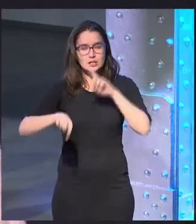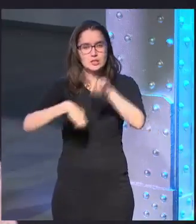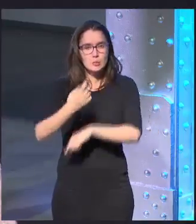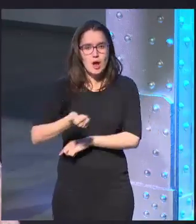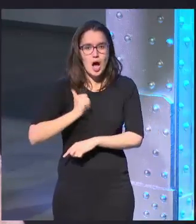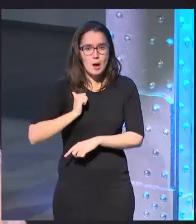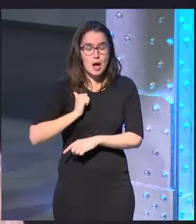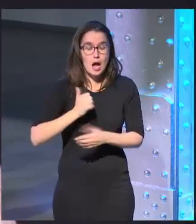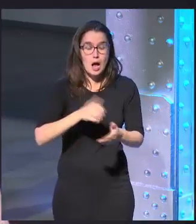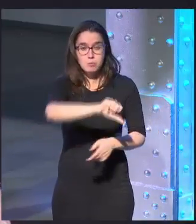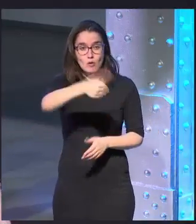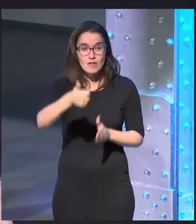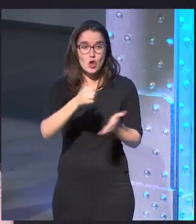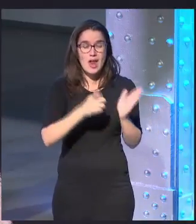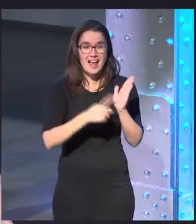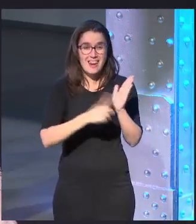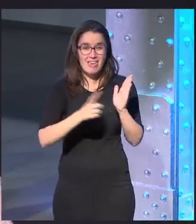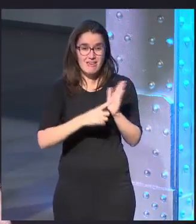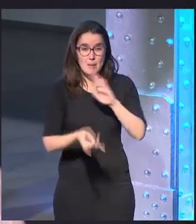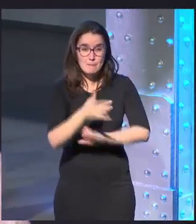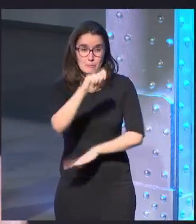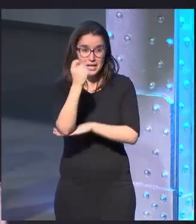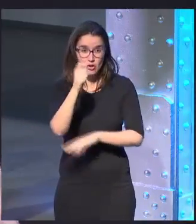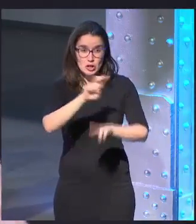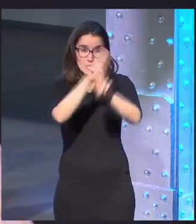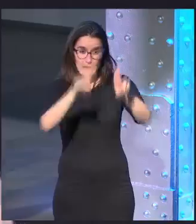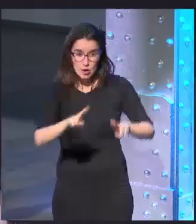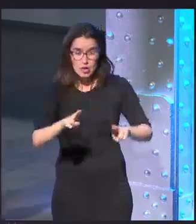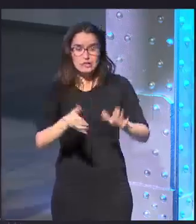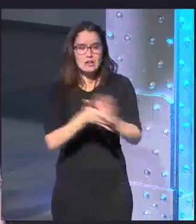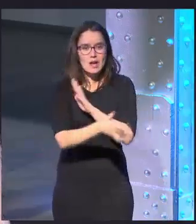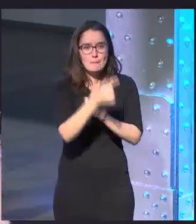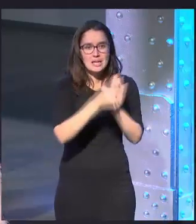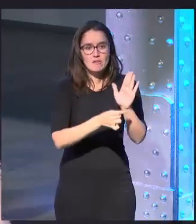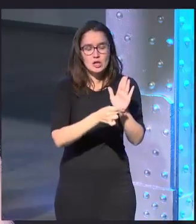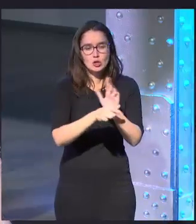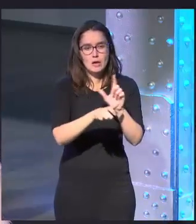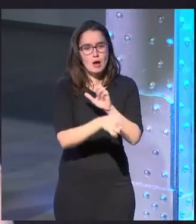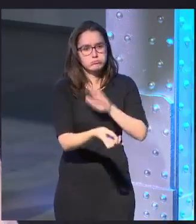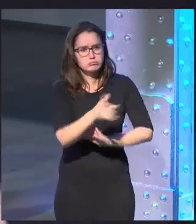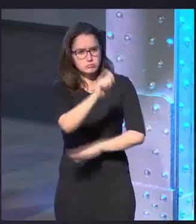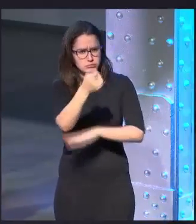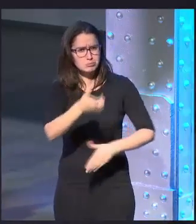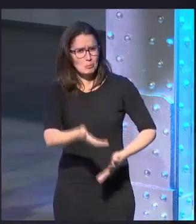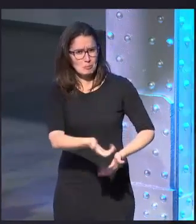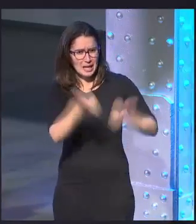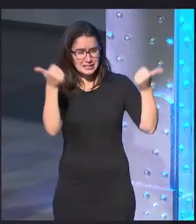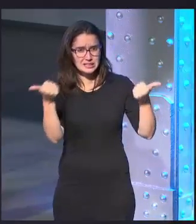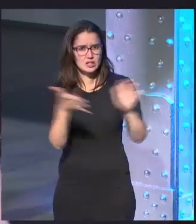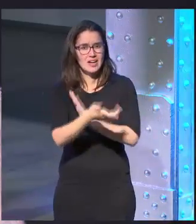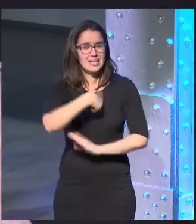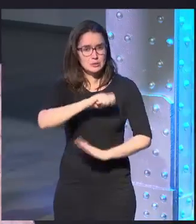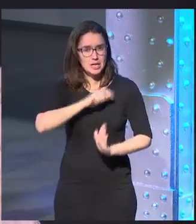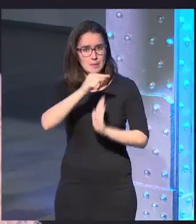aprobando la ley de emprendedores y su internacionalización, eliminamos los beneficios para emprender, de tal manera que emprender en España,